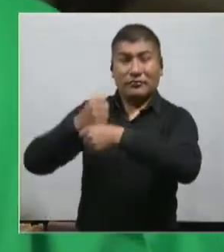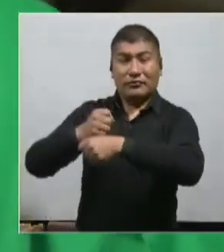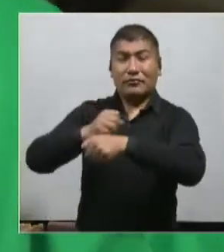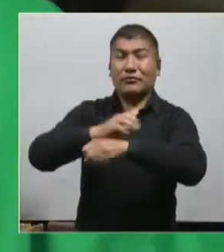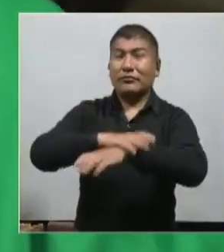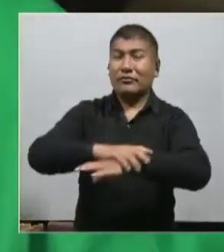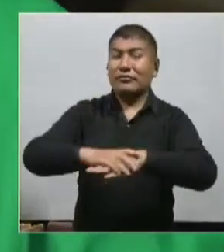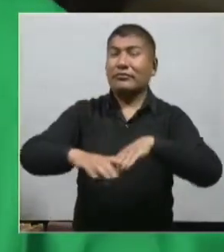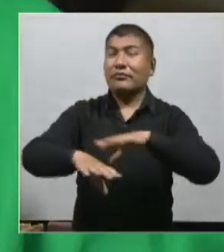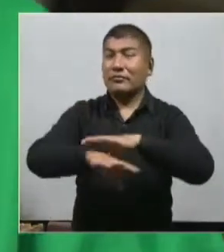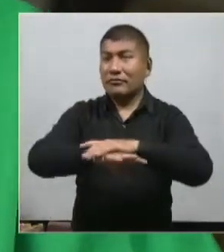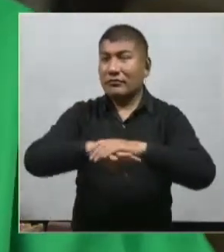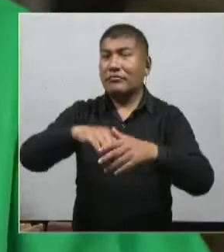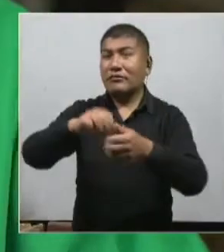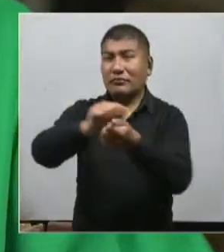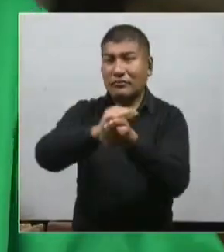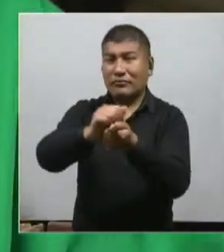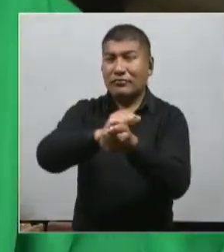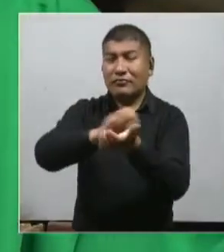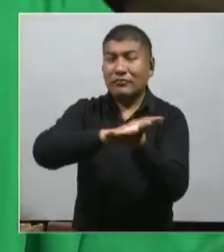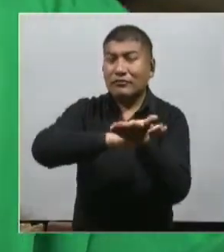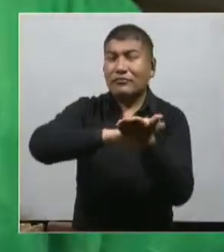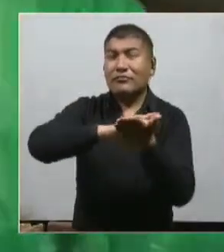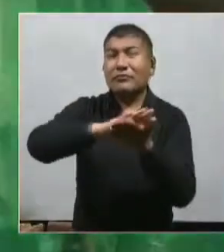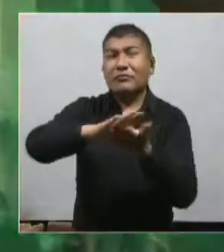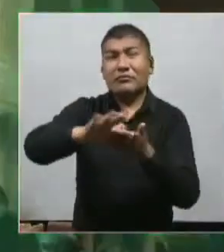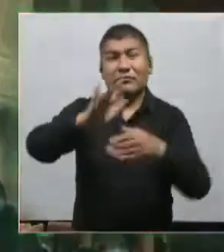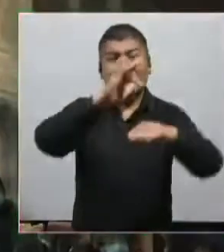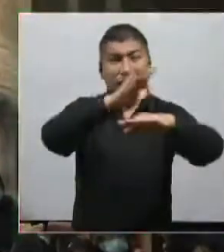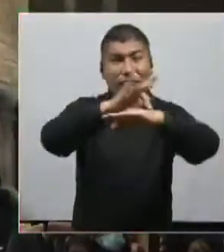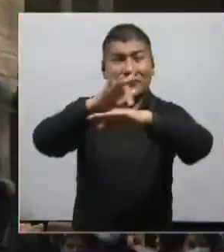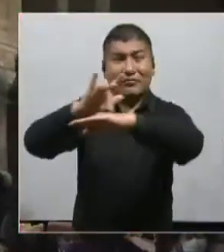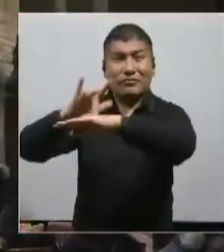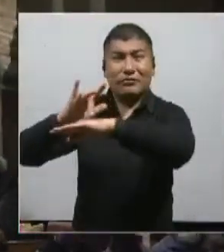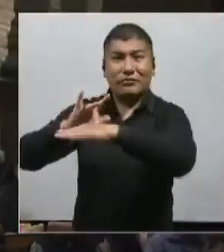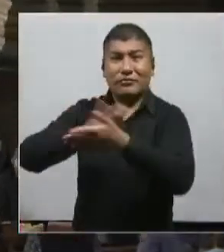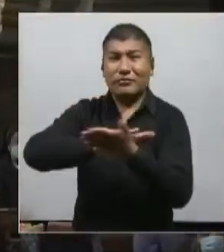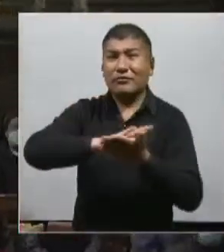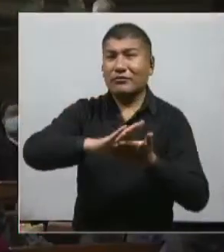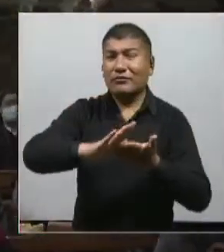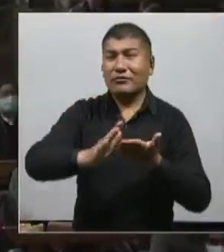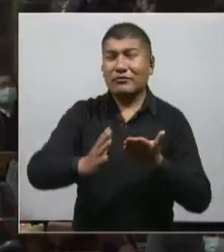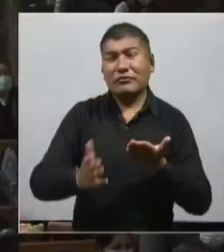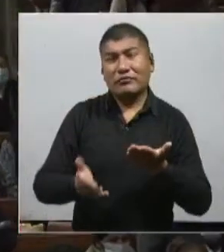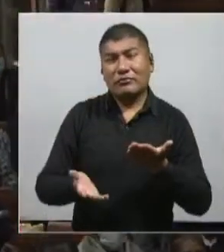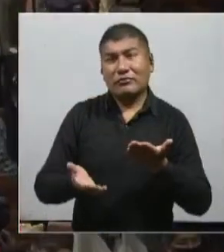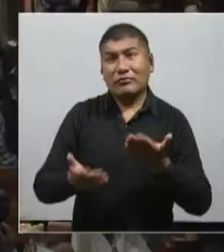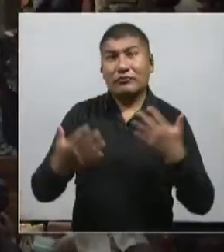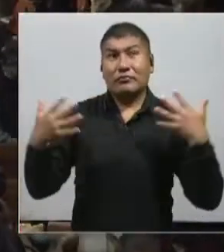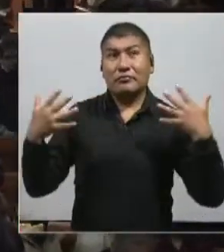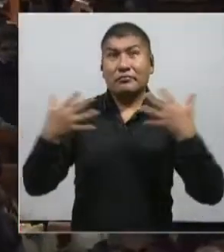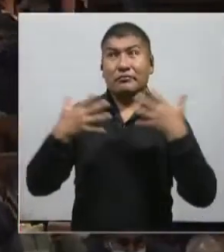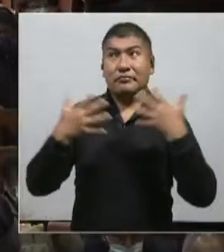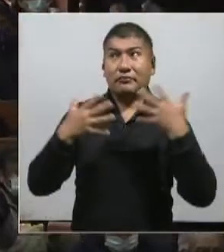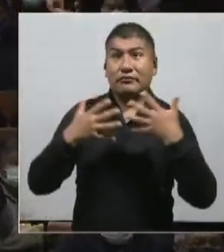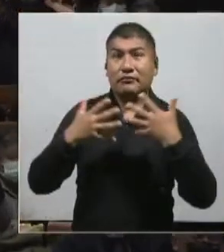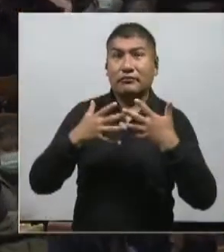las manos, hemos desinfectado todo lo que tocábamos con el temor y el